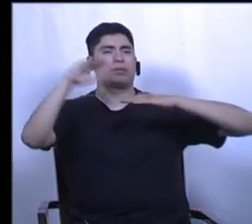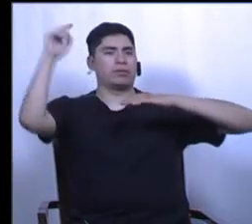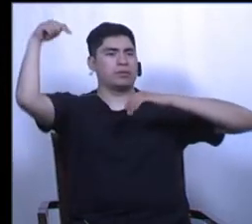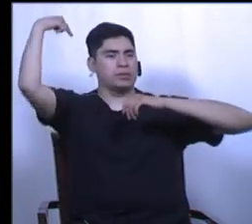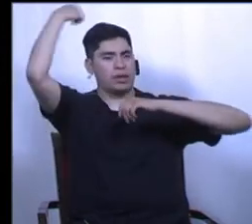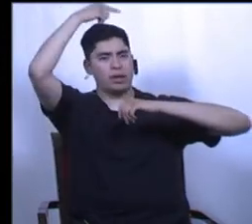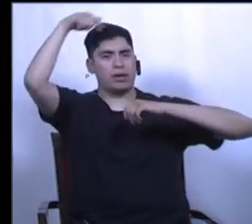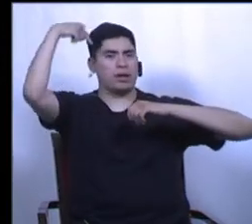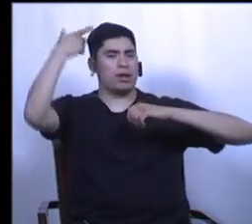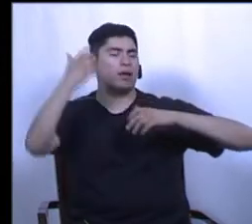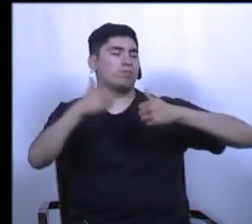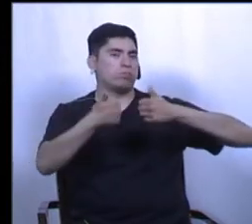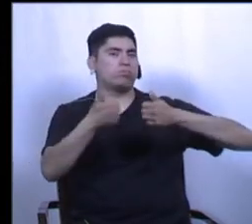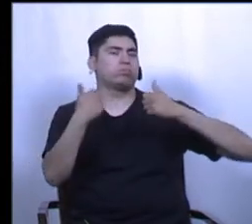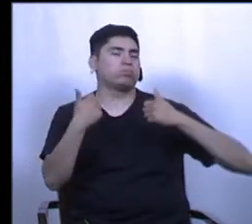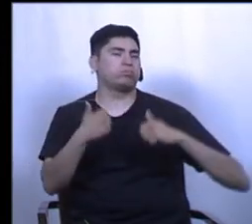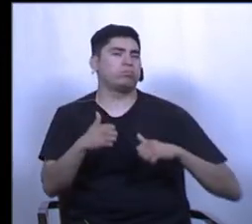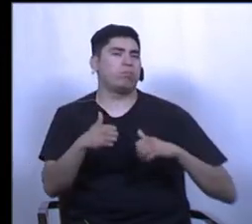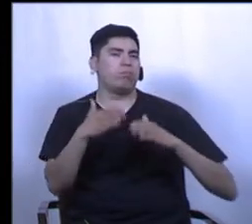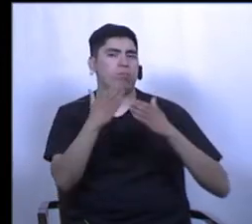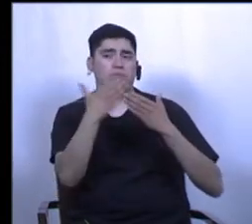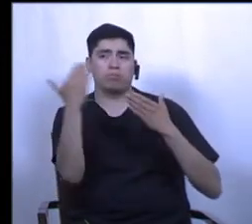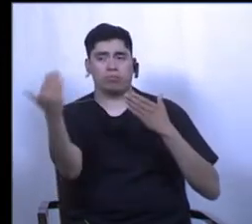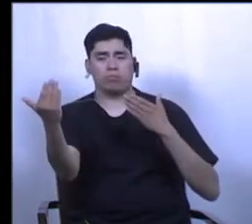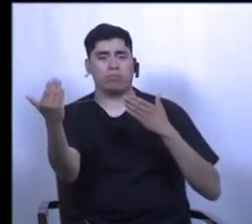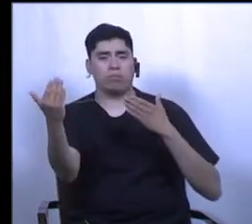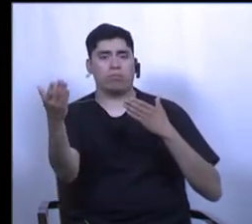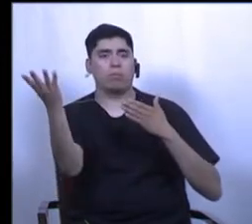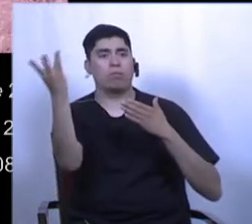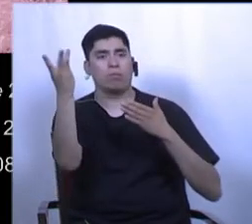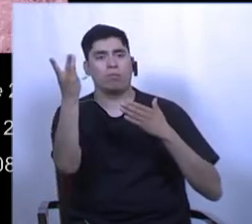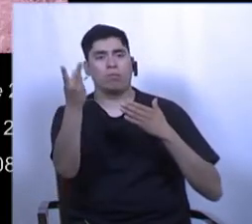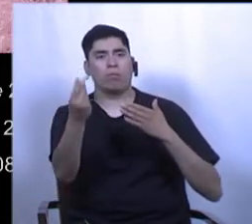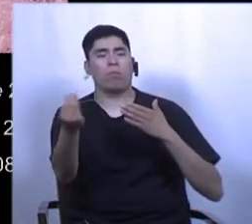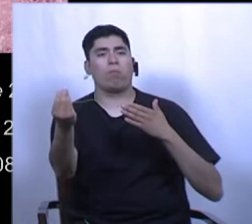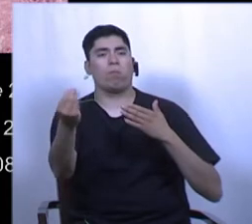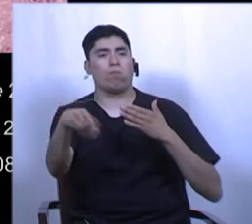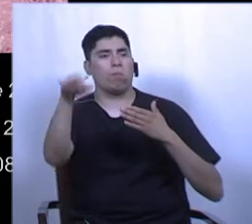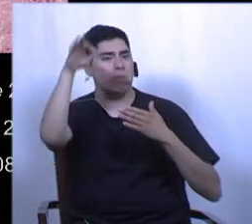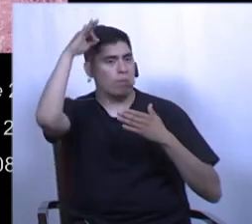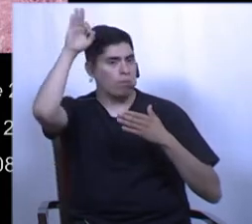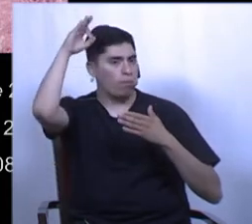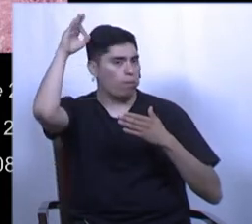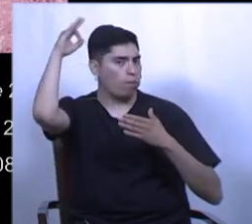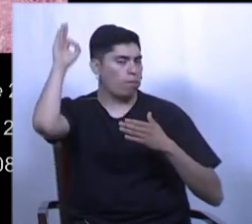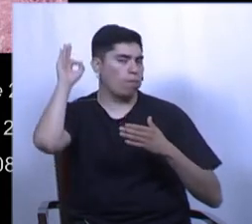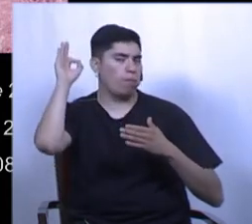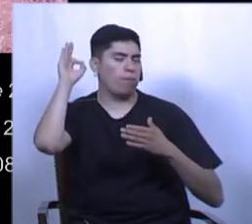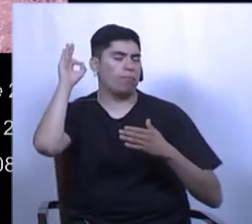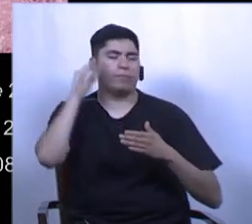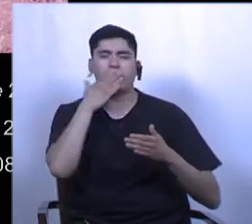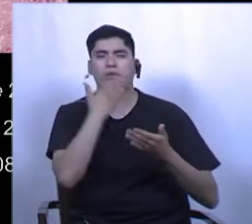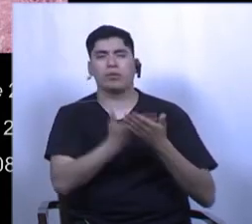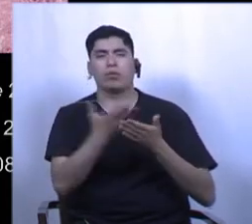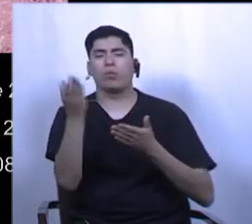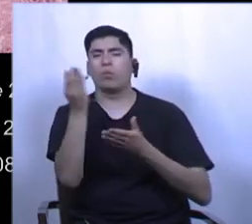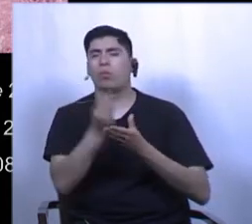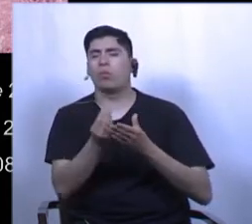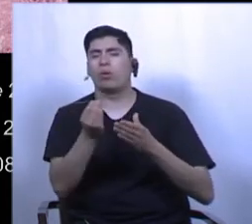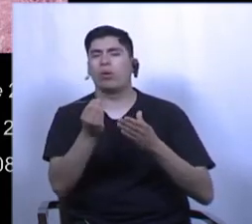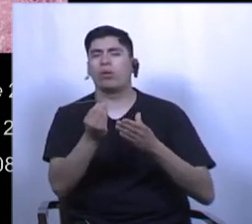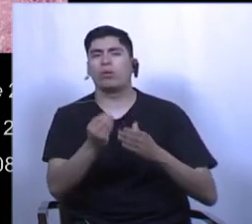sano. Al lado se ven la pérdida de las células cerebrales. Cuando